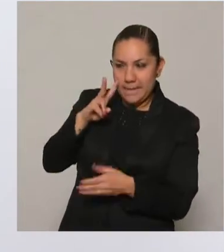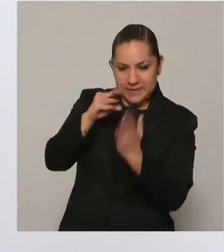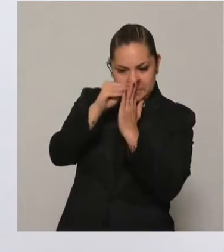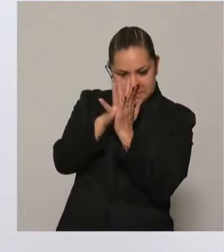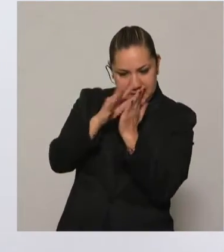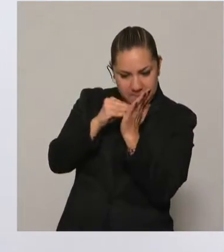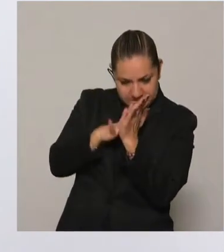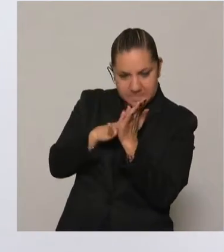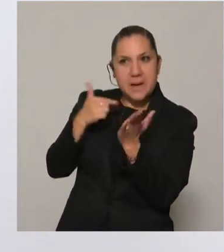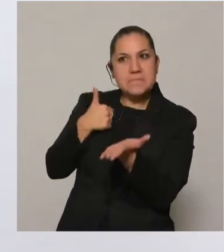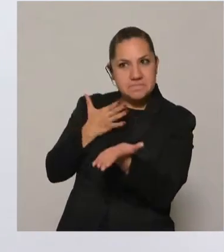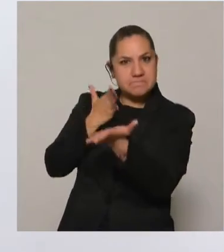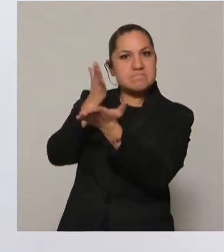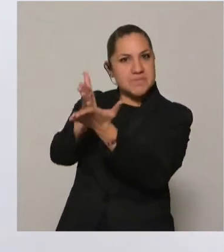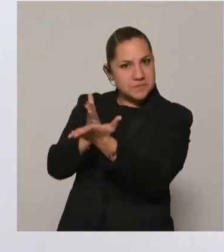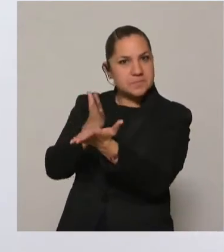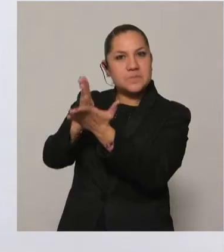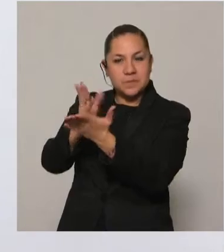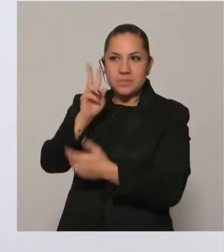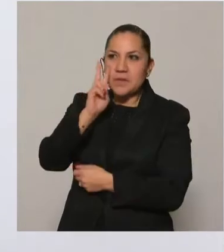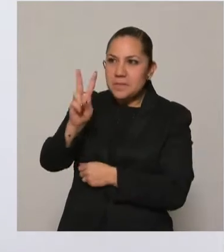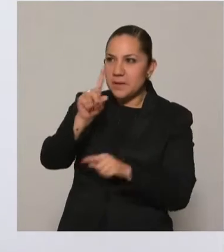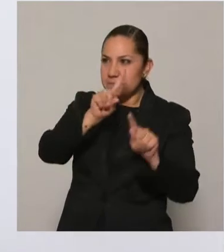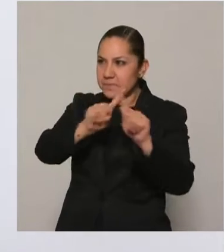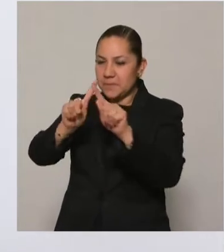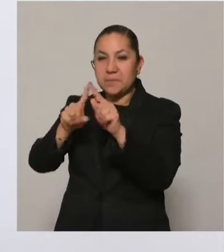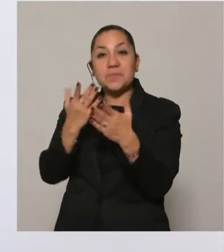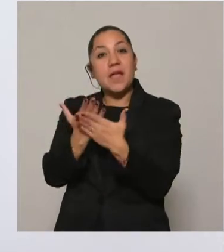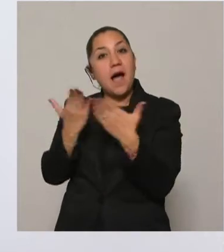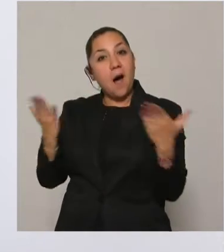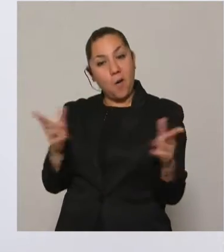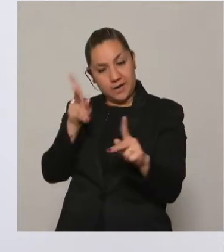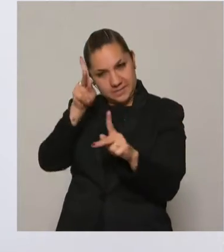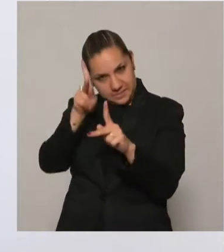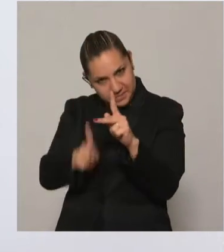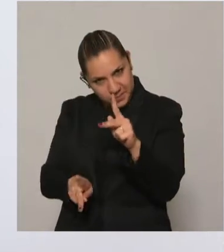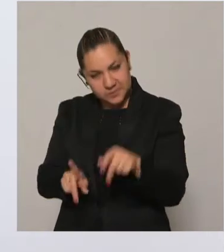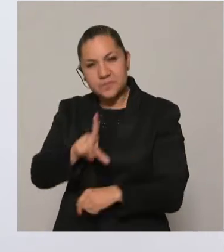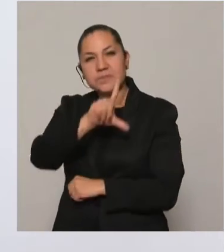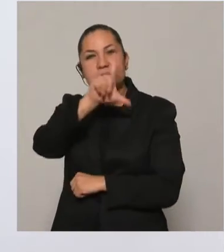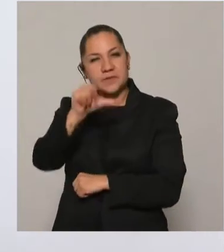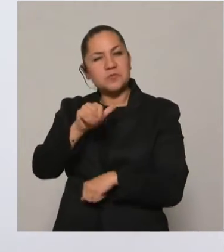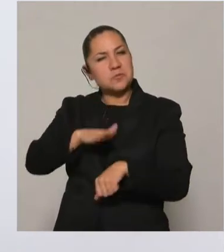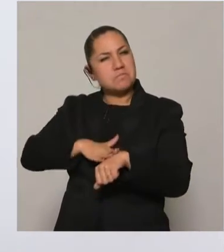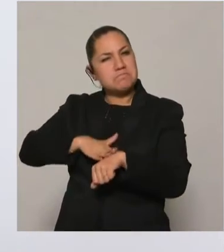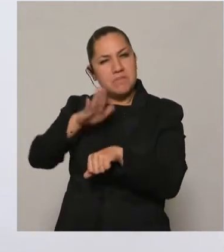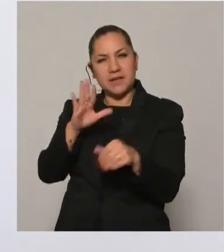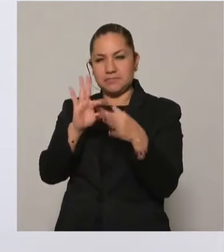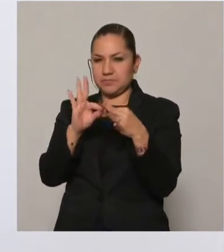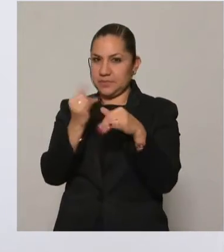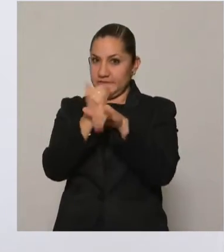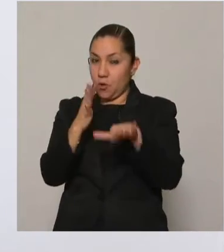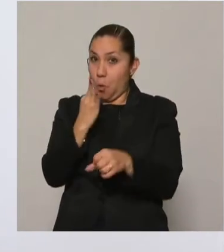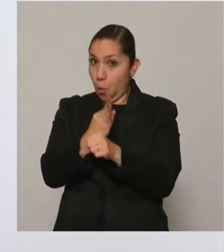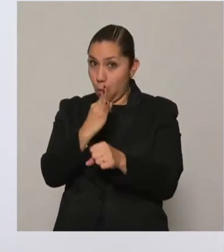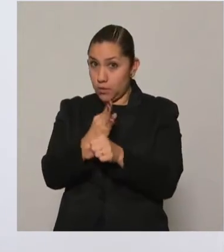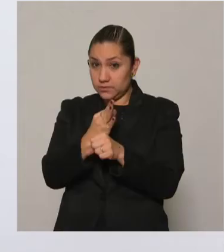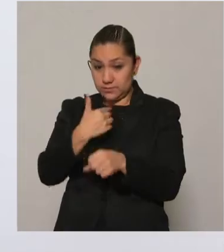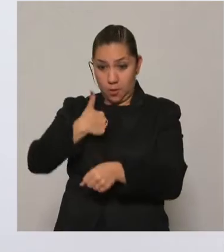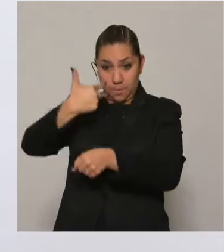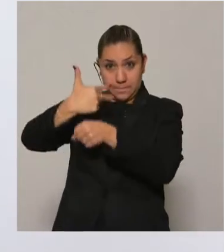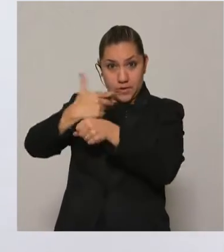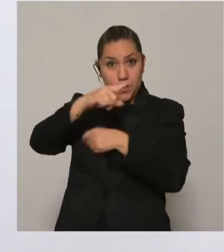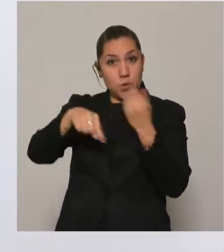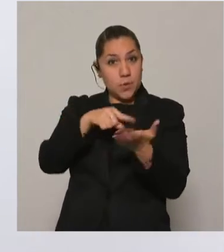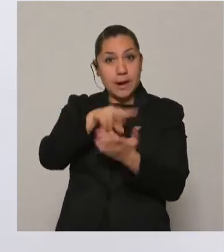estar pendientes para ir precisamente. Hacemos la pausa y ya volvemos con más información. Estamos transmitiendo totalmente en vivo, desde aquí, desde